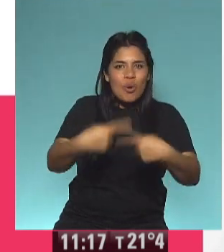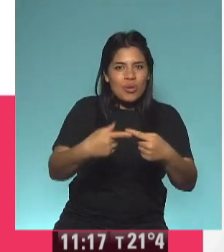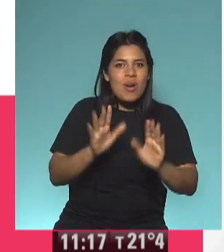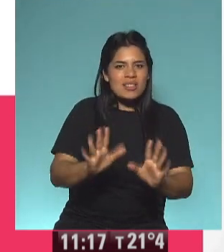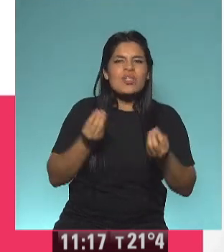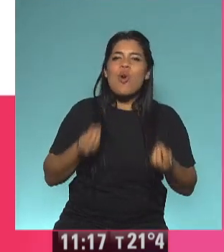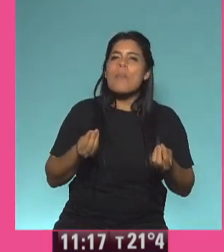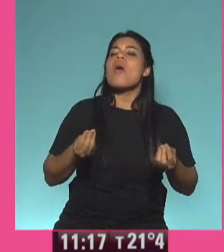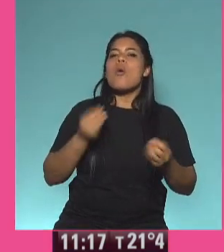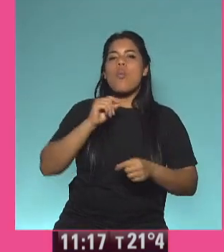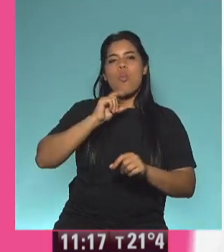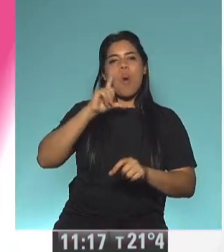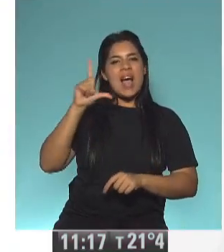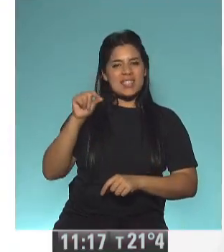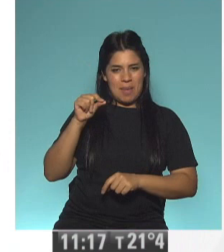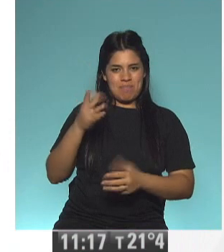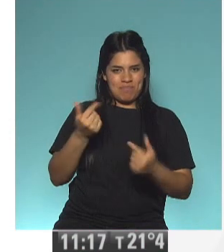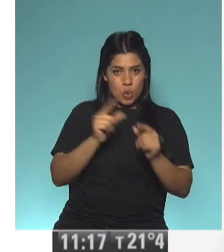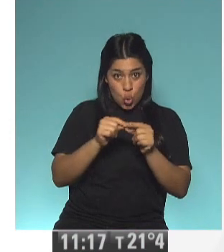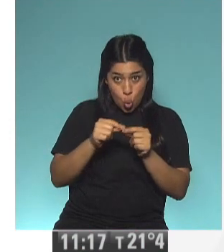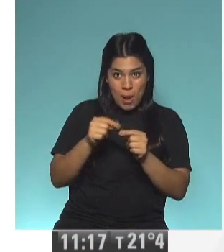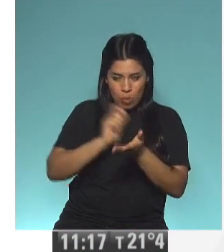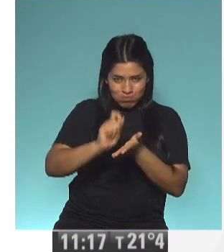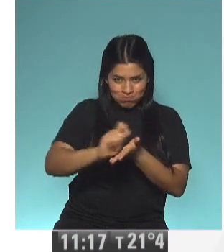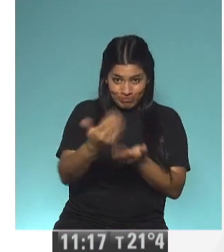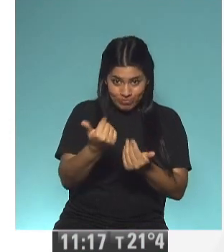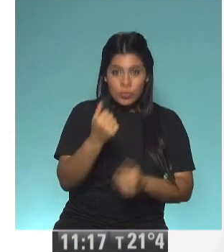de nuestro WhatsApp. Anota bien el siguiente número: